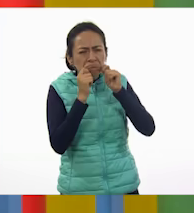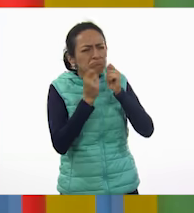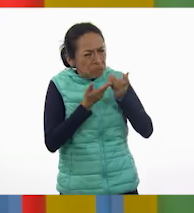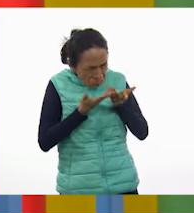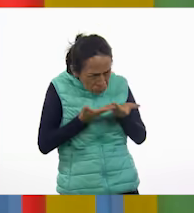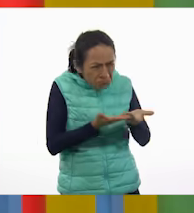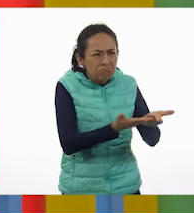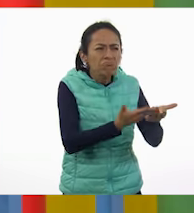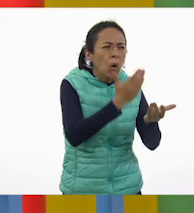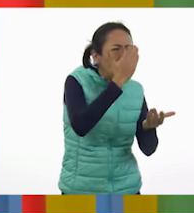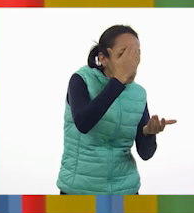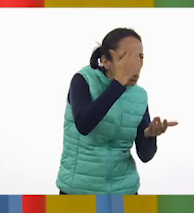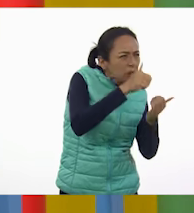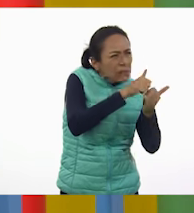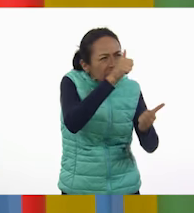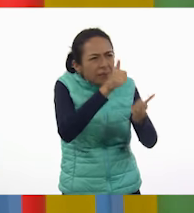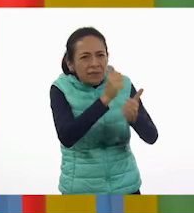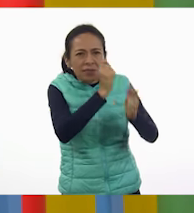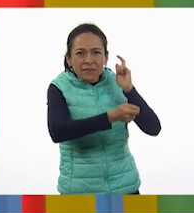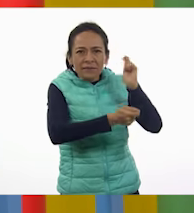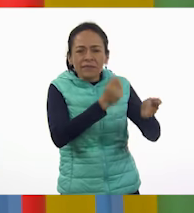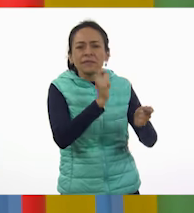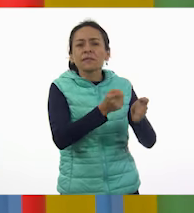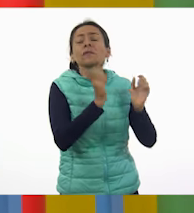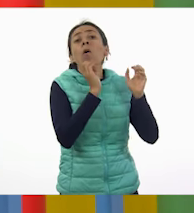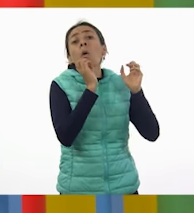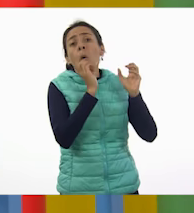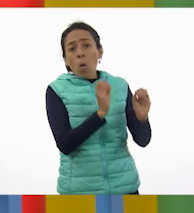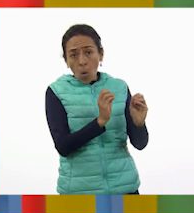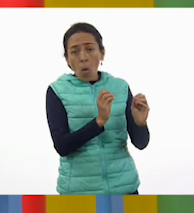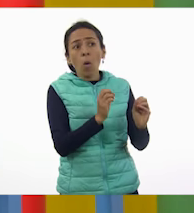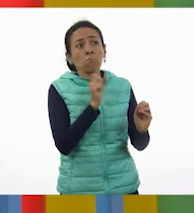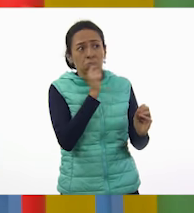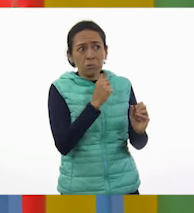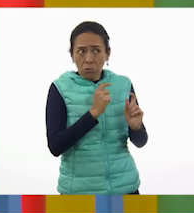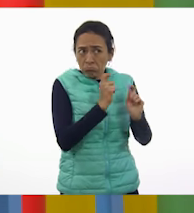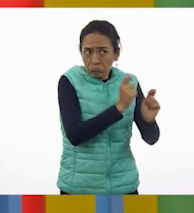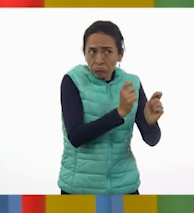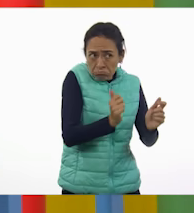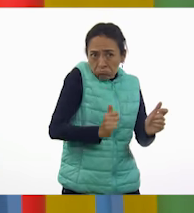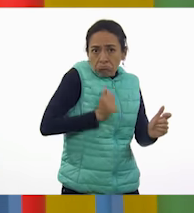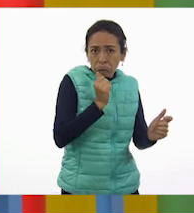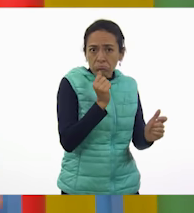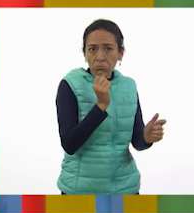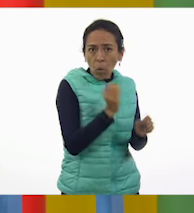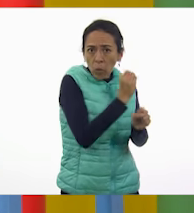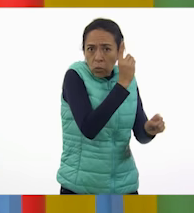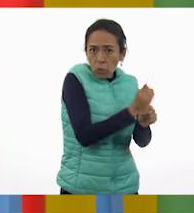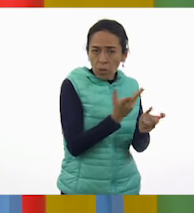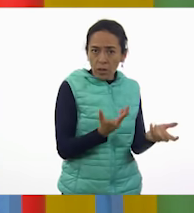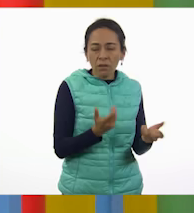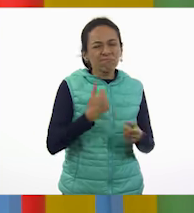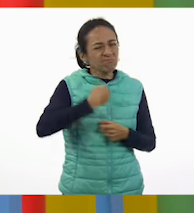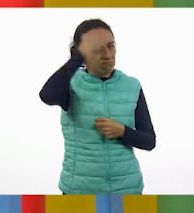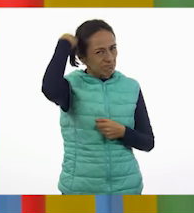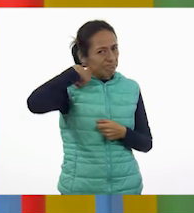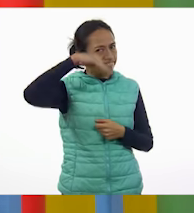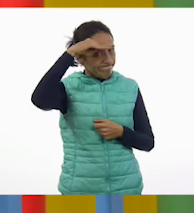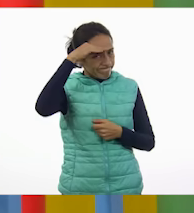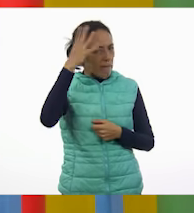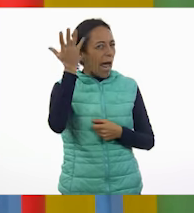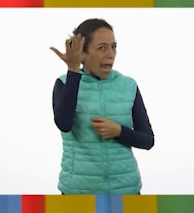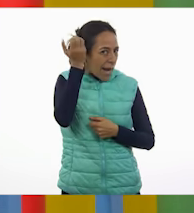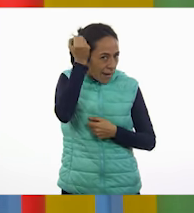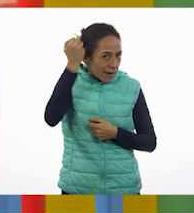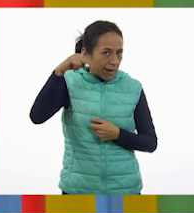darnos la oportunidad de reconocer las cosas en las que nosotros mismos estamos inmersos. Yo pensaba que Nadia tenía que ser la princesa porque a mí siempre